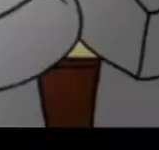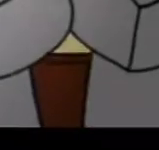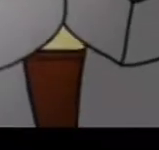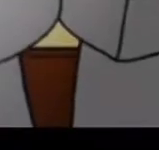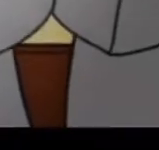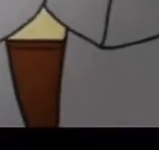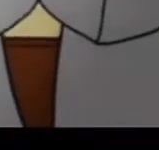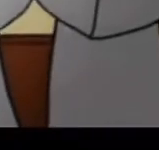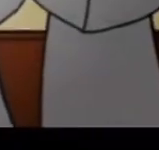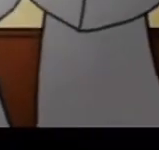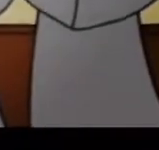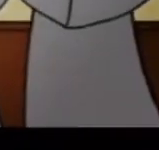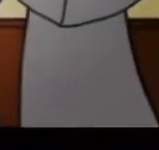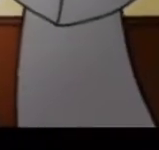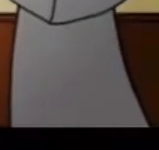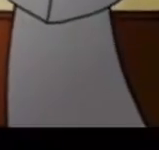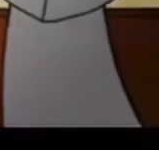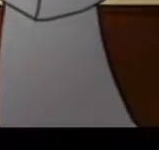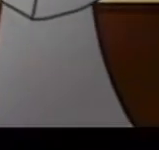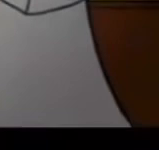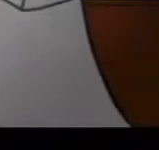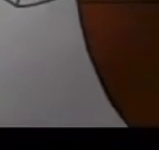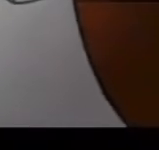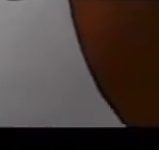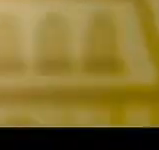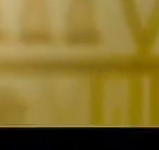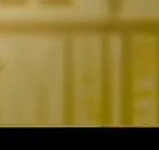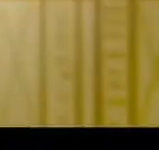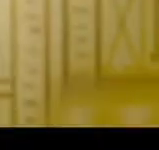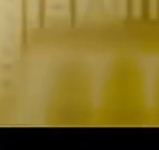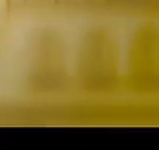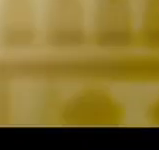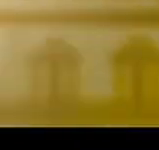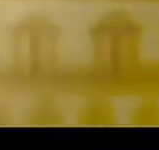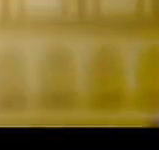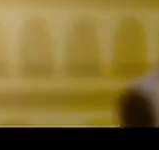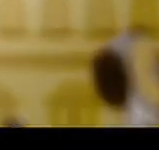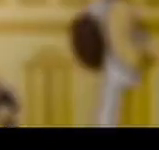severos tiempos de la Edad Media y del Renacimiento.